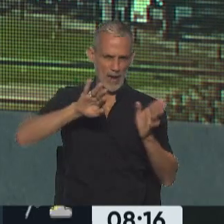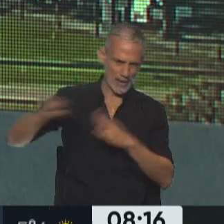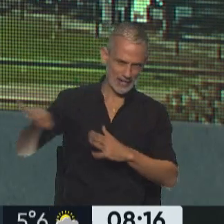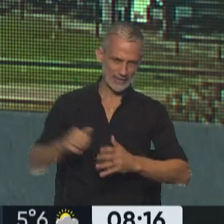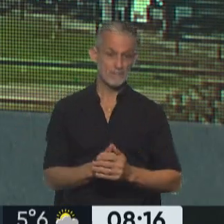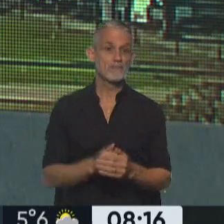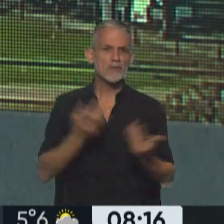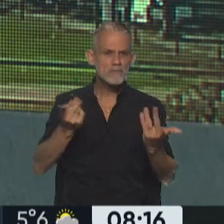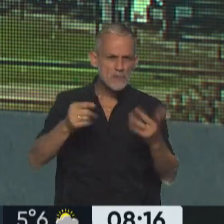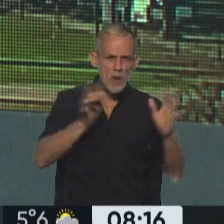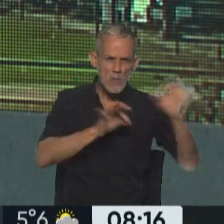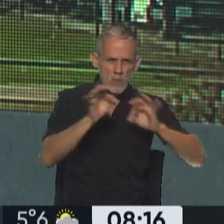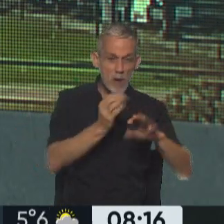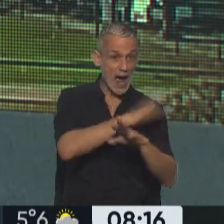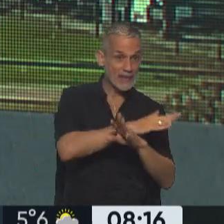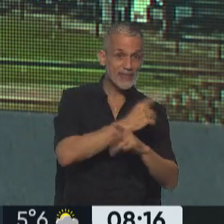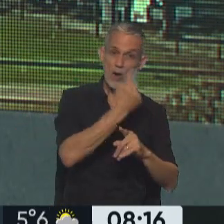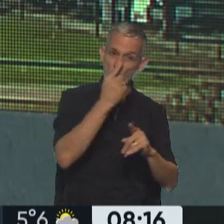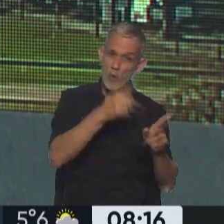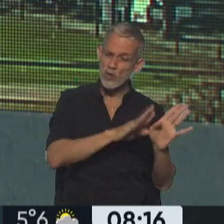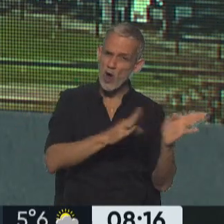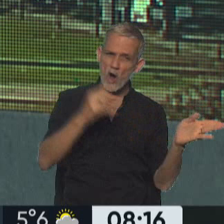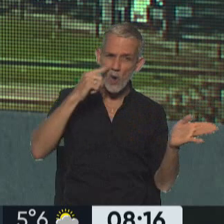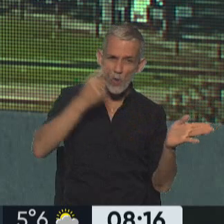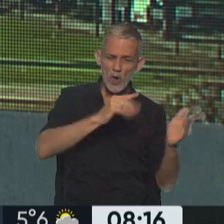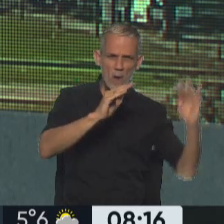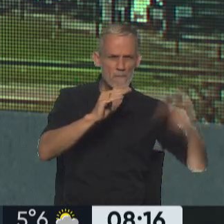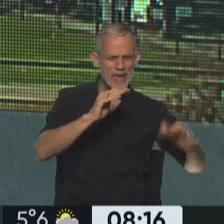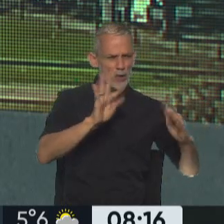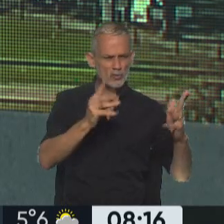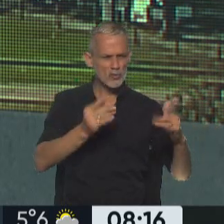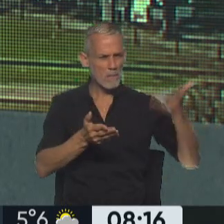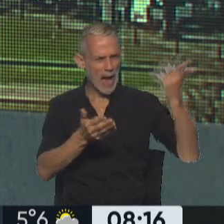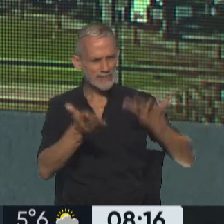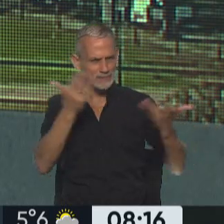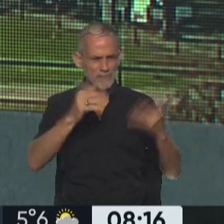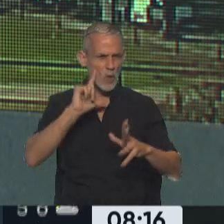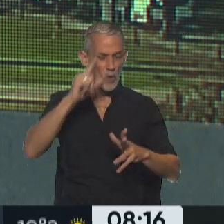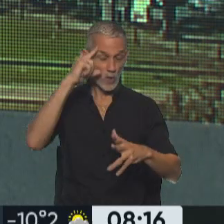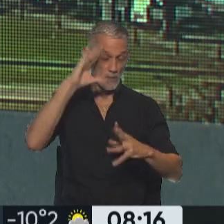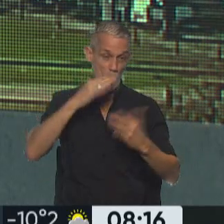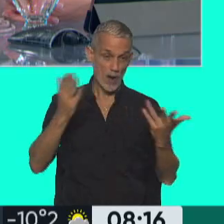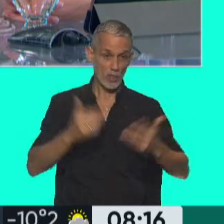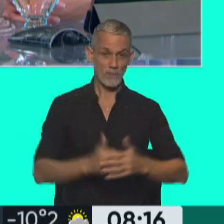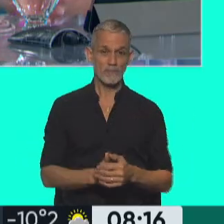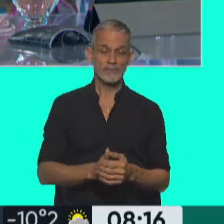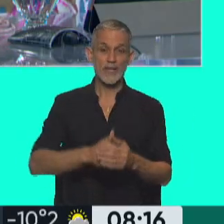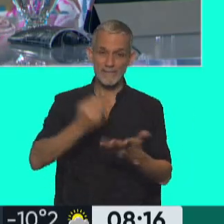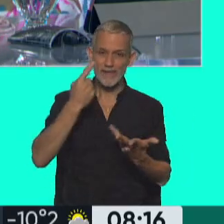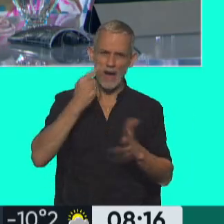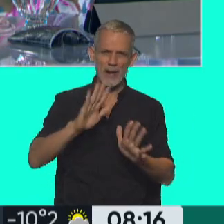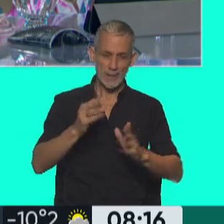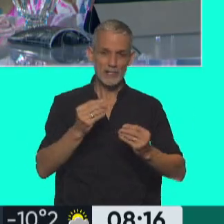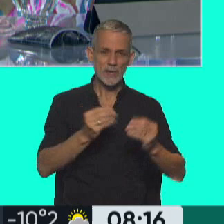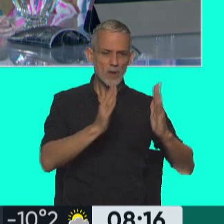a lo que sucedió en la medición anterior o no? La medición anterior no recuerdo, había bajado el consumo y en función de eso estamos hablando de un repunte. Bueno, lo interesante es ver qué